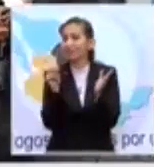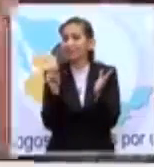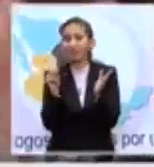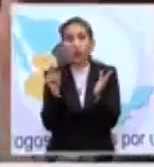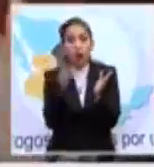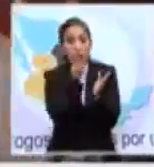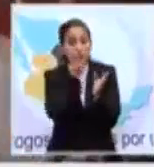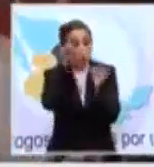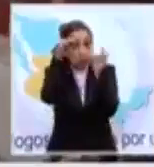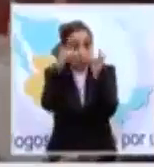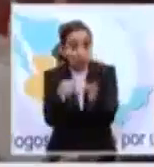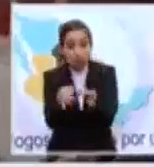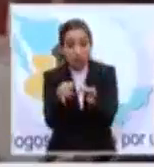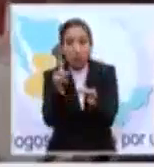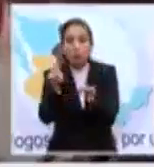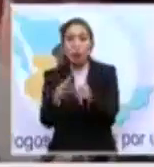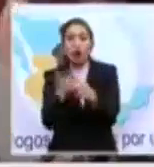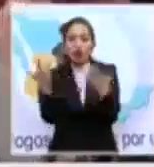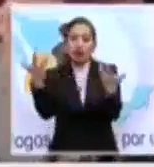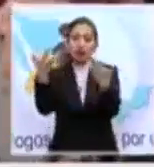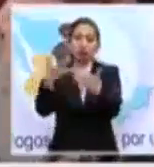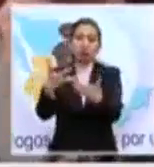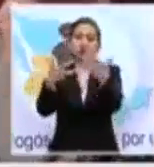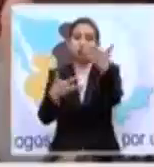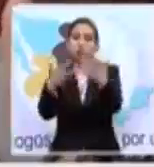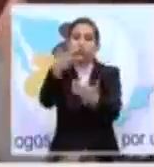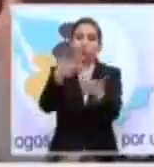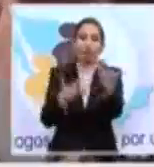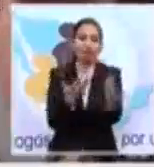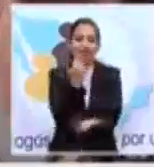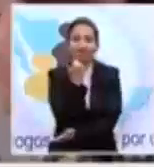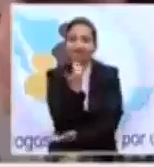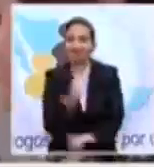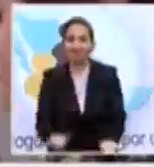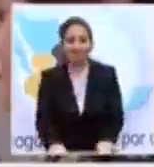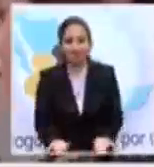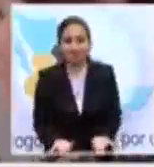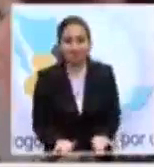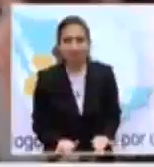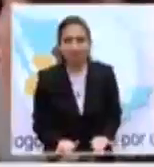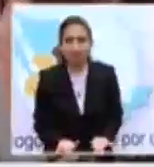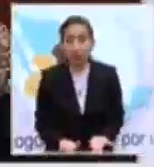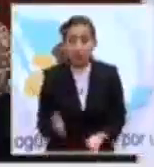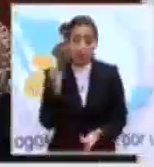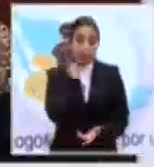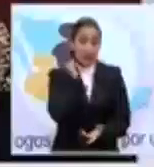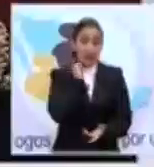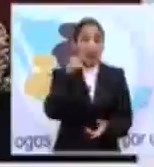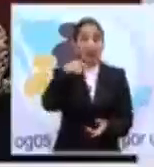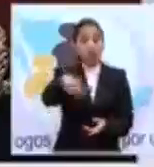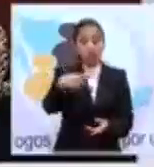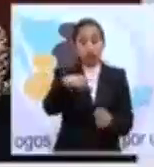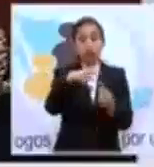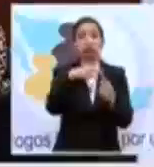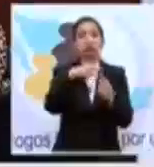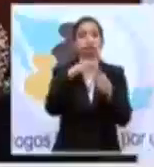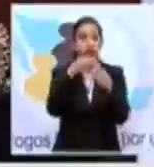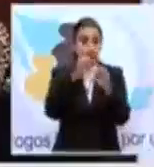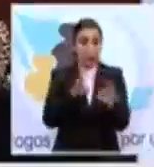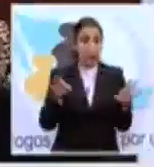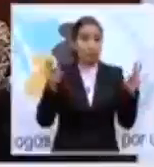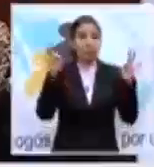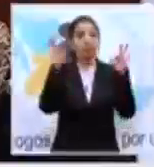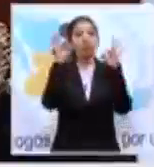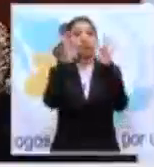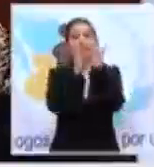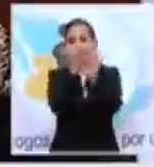llega a los resultados por problemas de coordinación. Entonces, yo creo que el Senado tiene una tarea muy